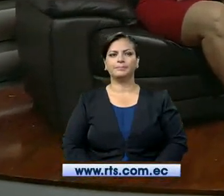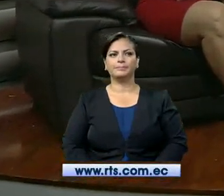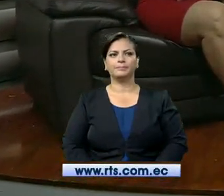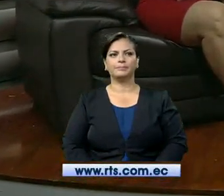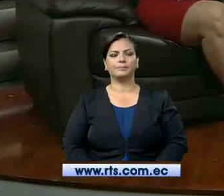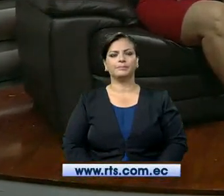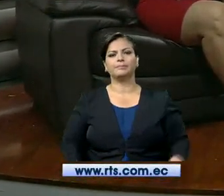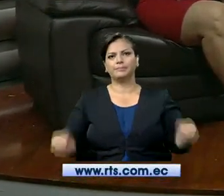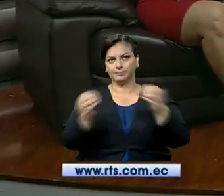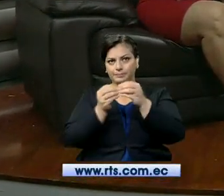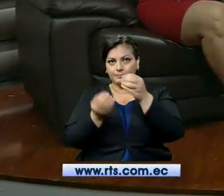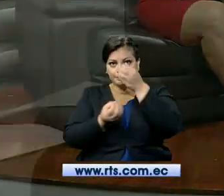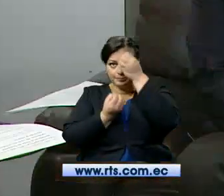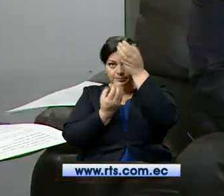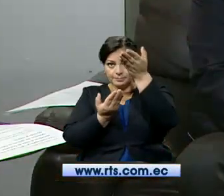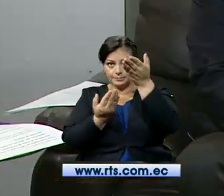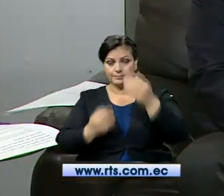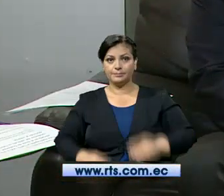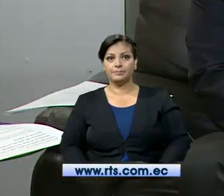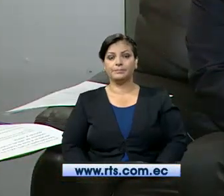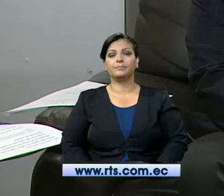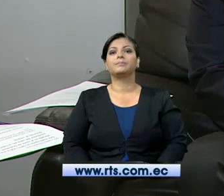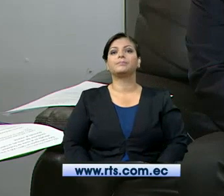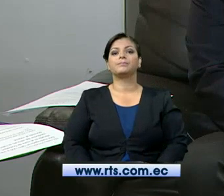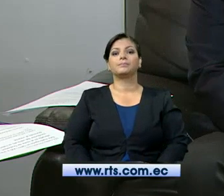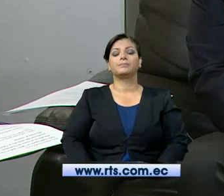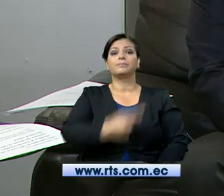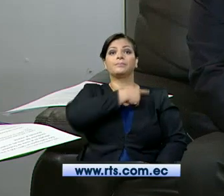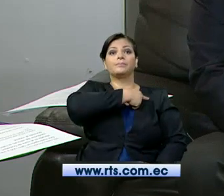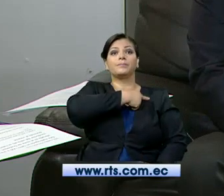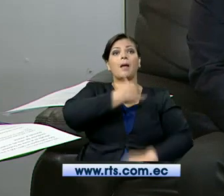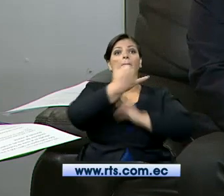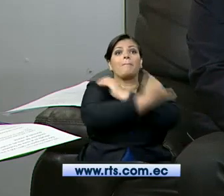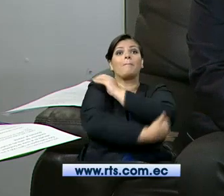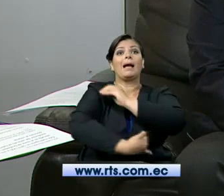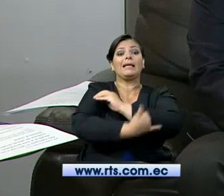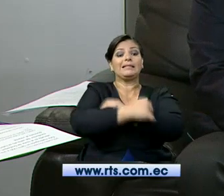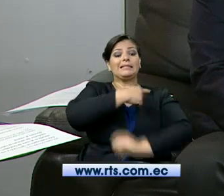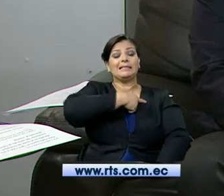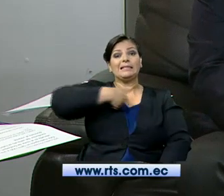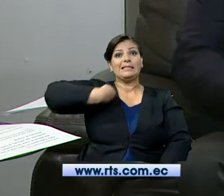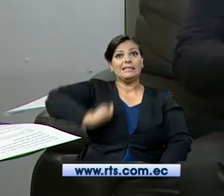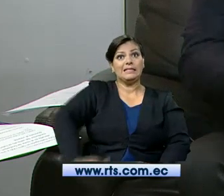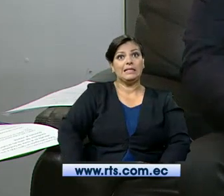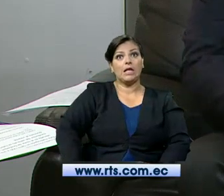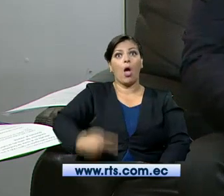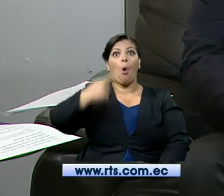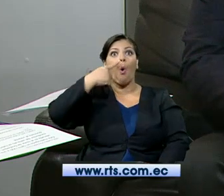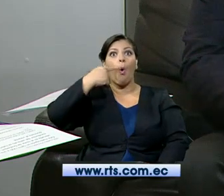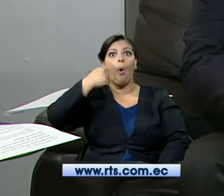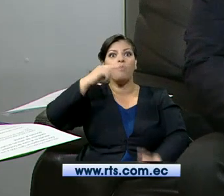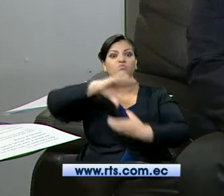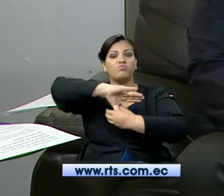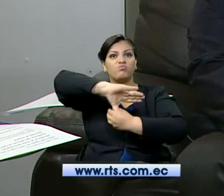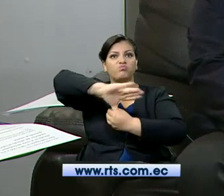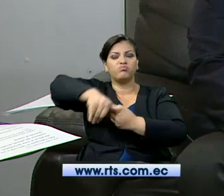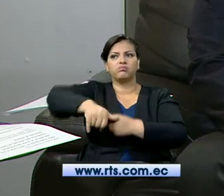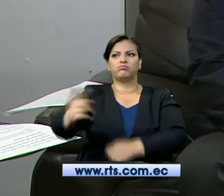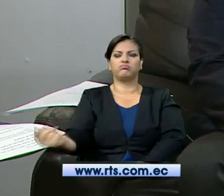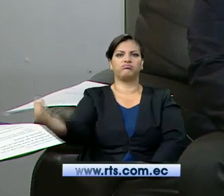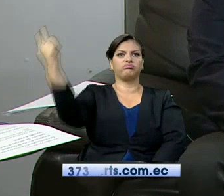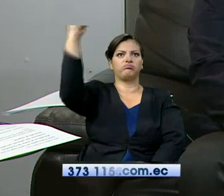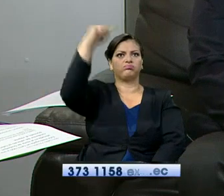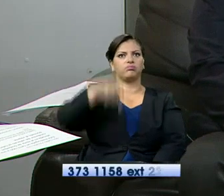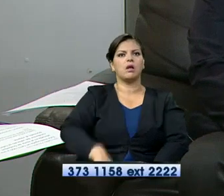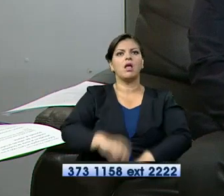Seguimos con más información. Wang Yulin, embajador de la República Popular China en nuestro país, solicitó al Ecuador presentar evidencias